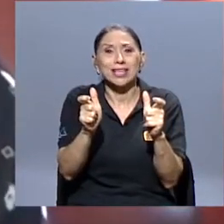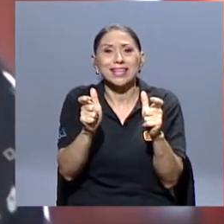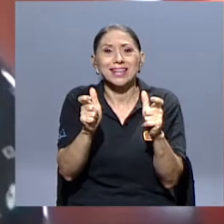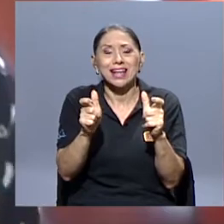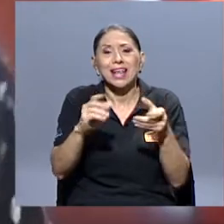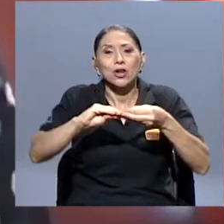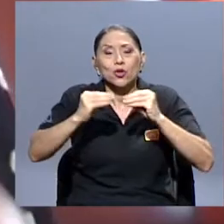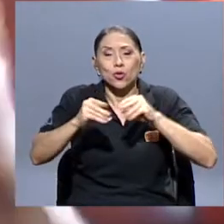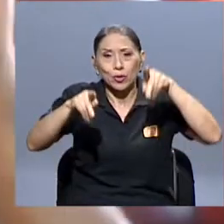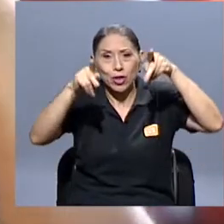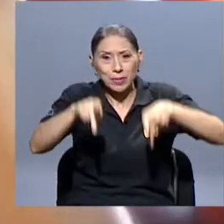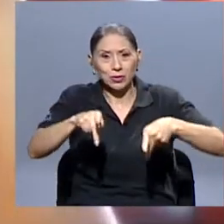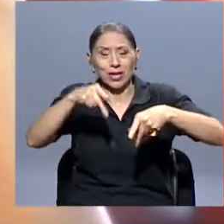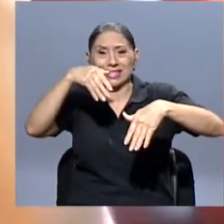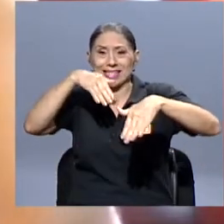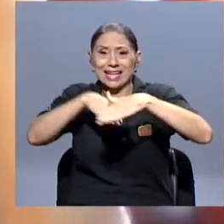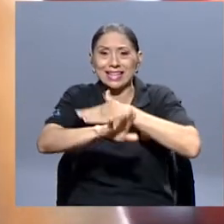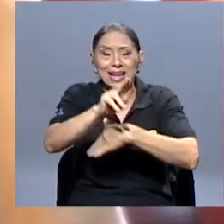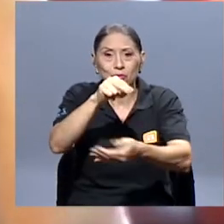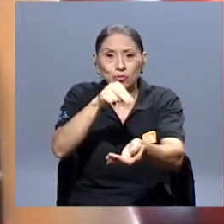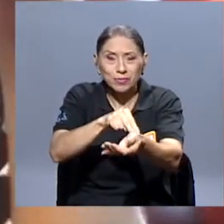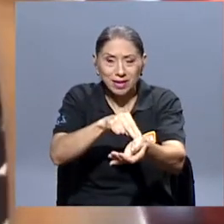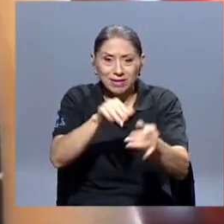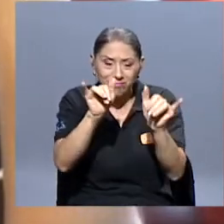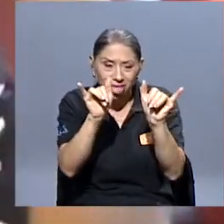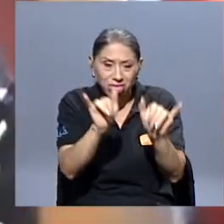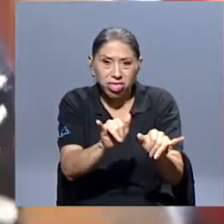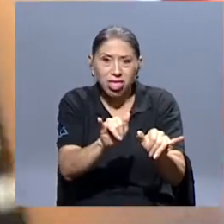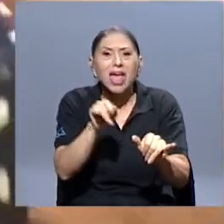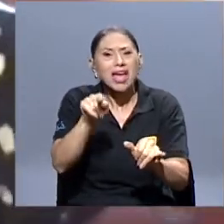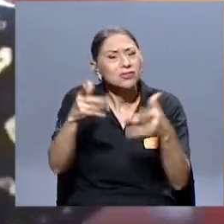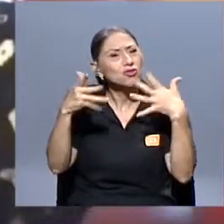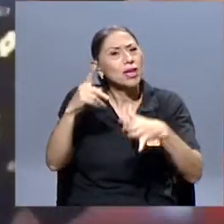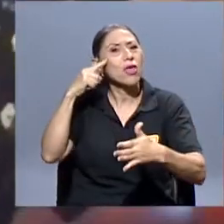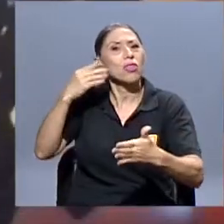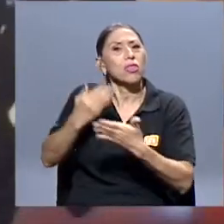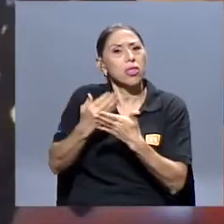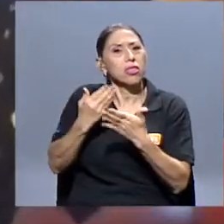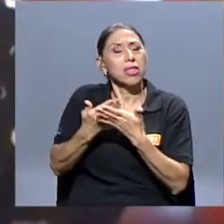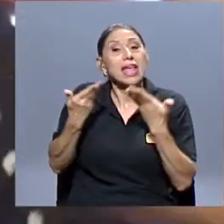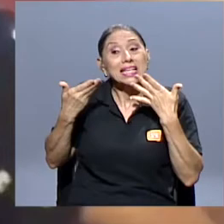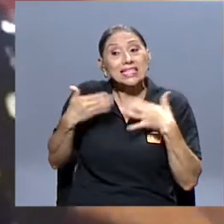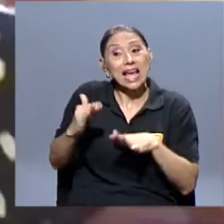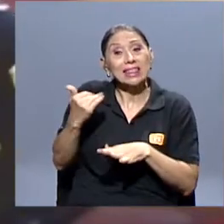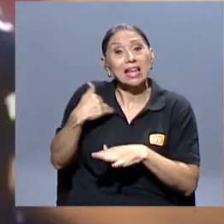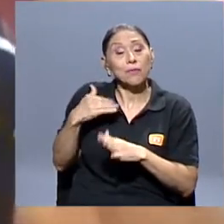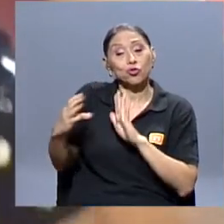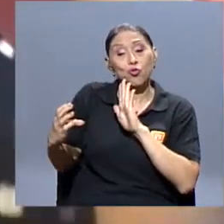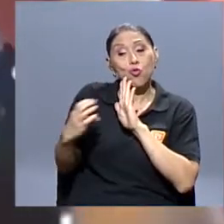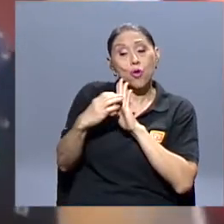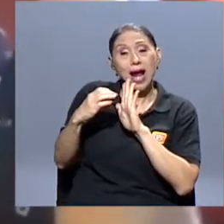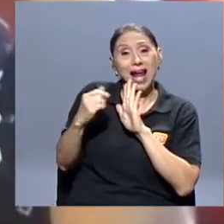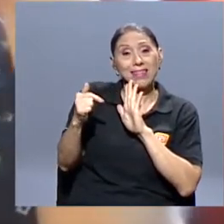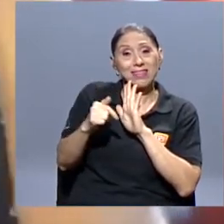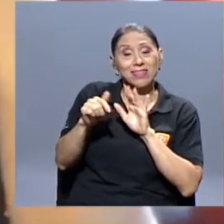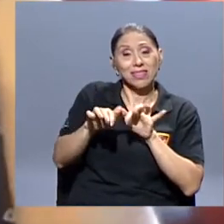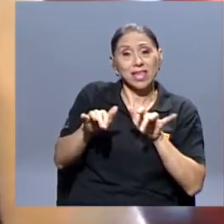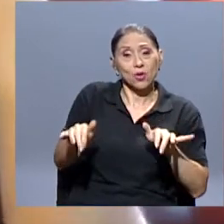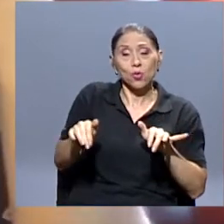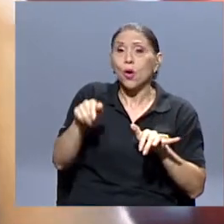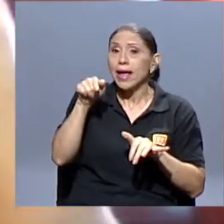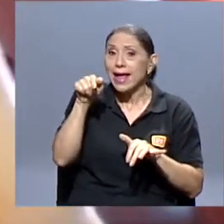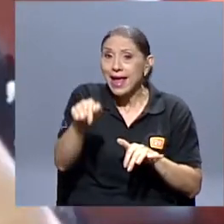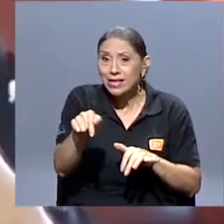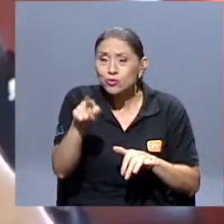la hospitalización, y ese es un parámetro que hemos demostrado y que tenemos un artículo en preimpreso publicado, que es un parámetro muy efectivo